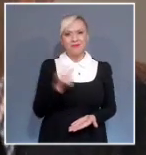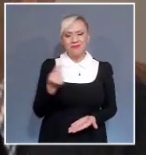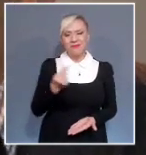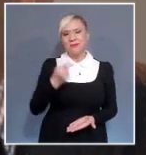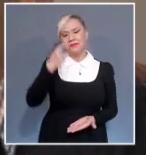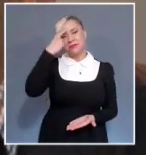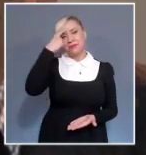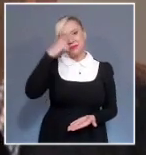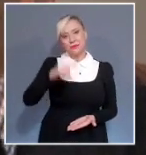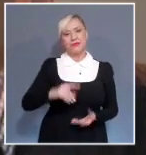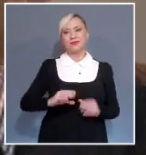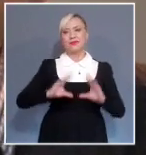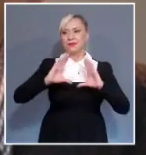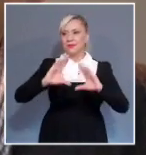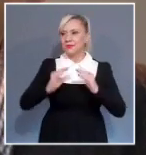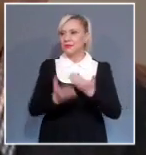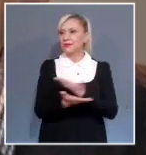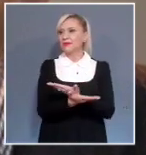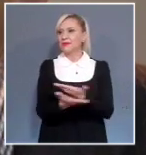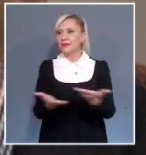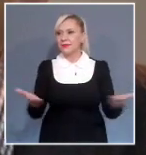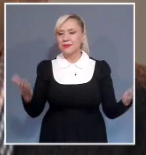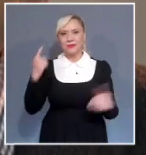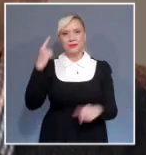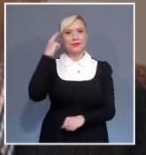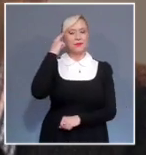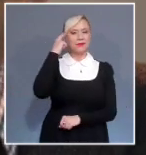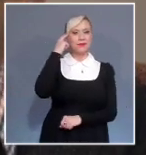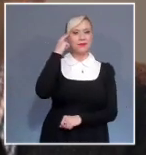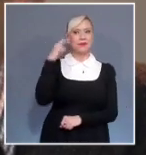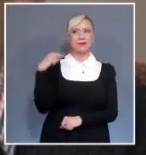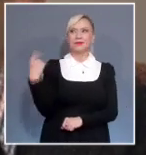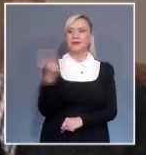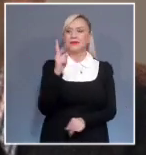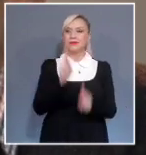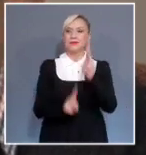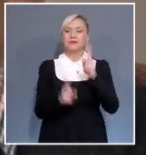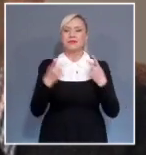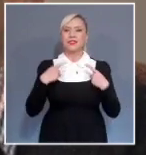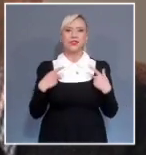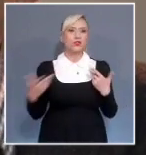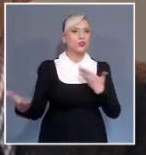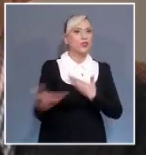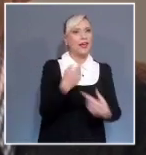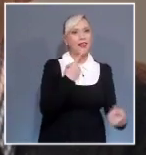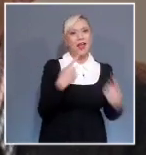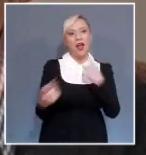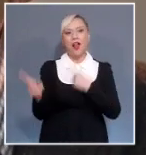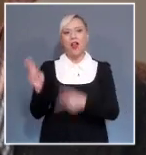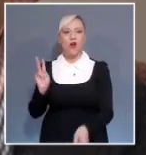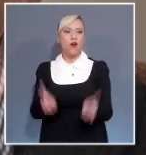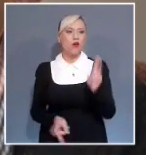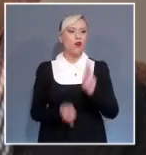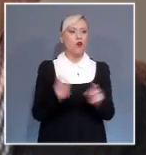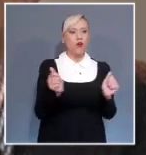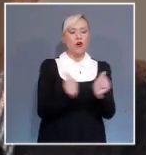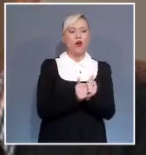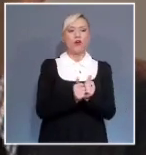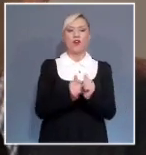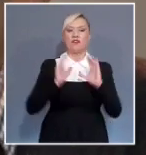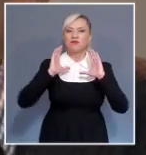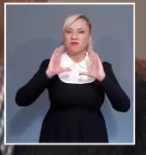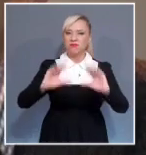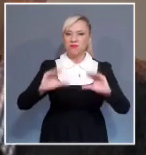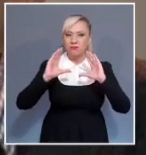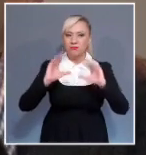de enriquecer el debate público, el diálogo público, a partir de un conocimiento elevado, es decir,